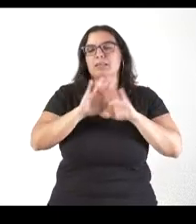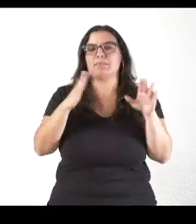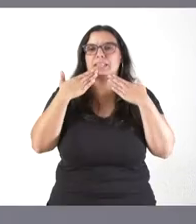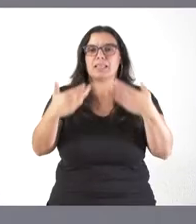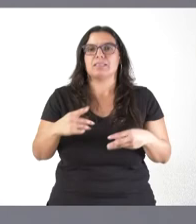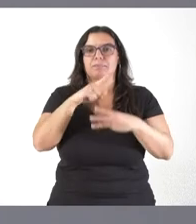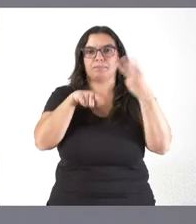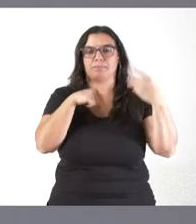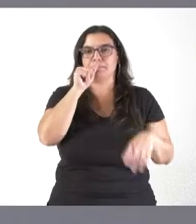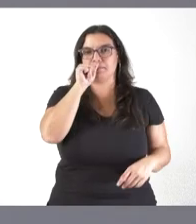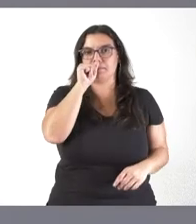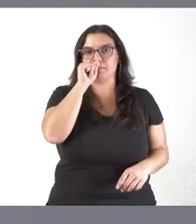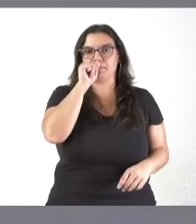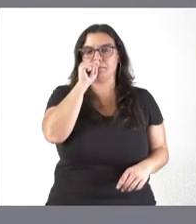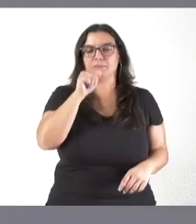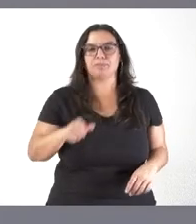gracias